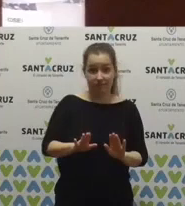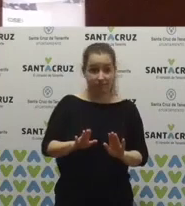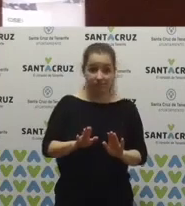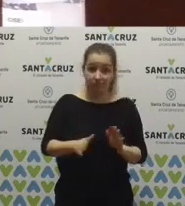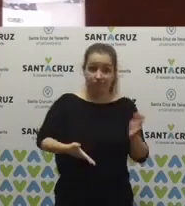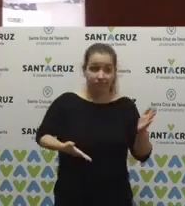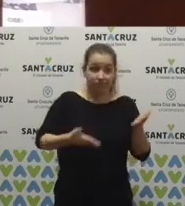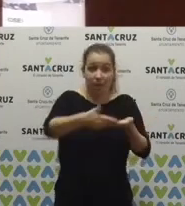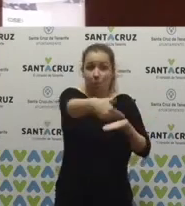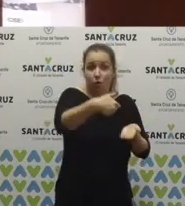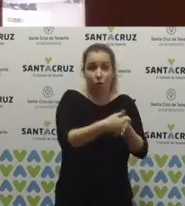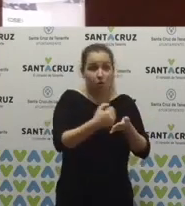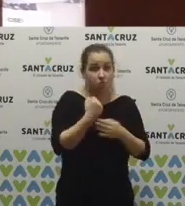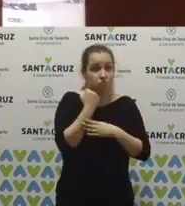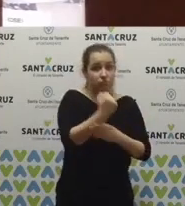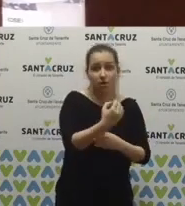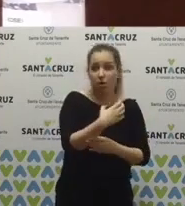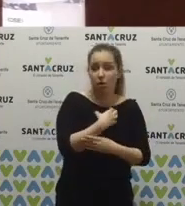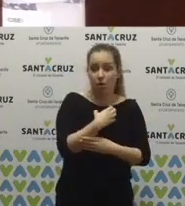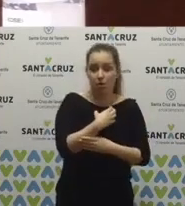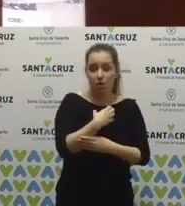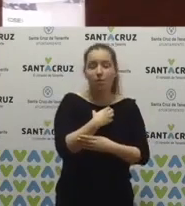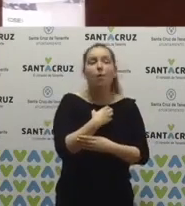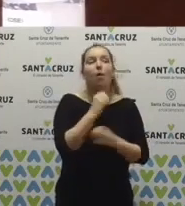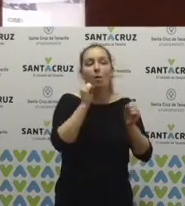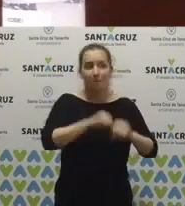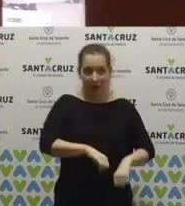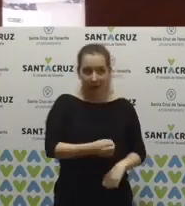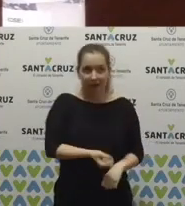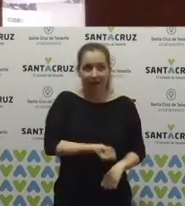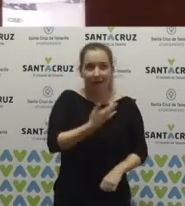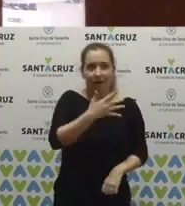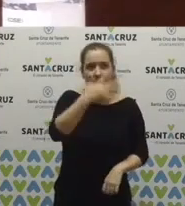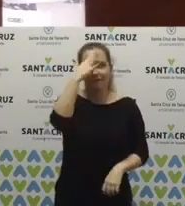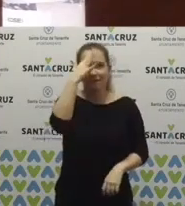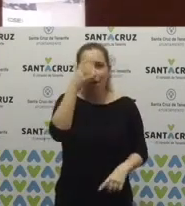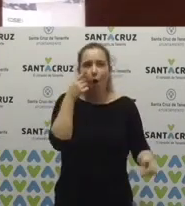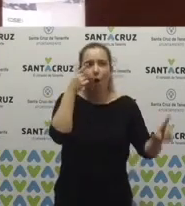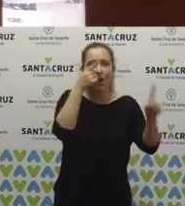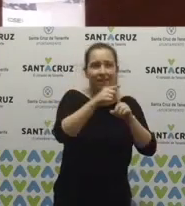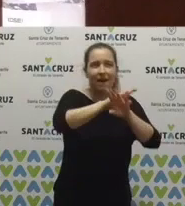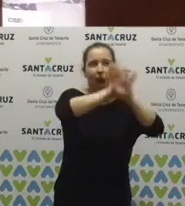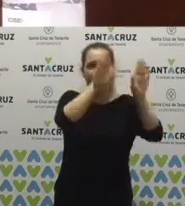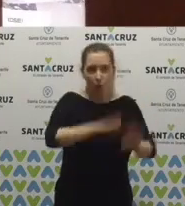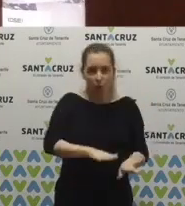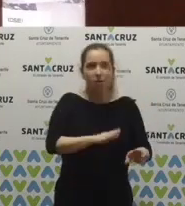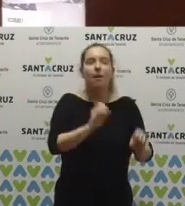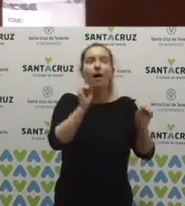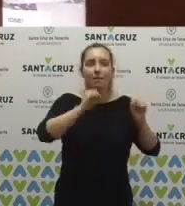emoción compartiendo su espíritu y su intención última